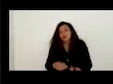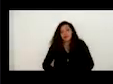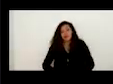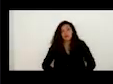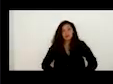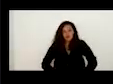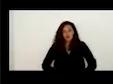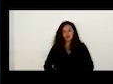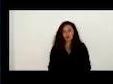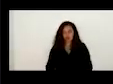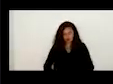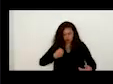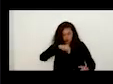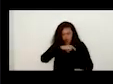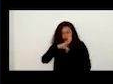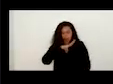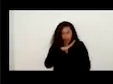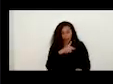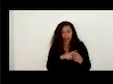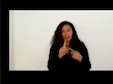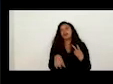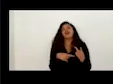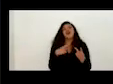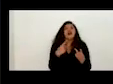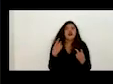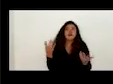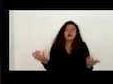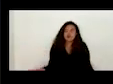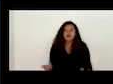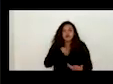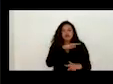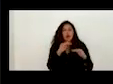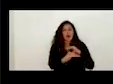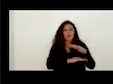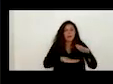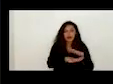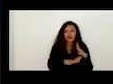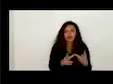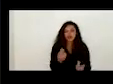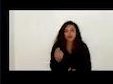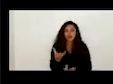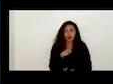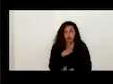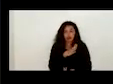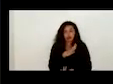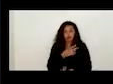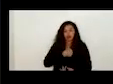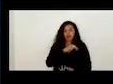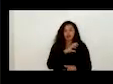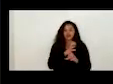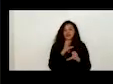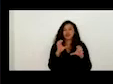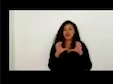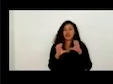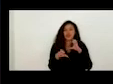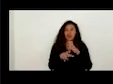acuerdo a lo que tengamos y de acuerdo a lo mínimo indispensable, vamos a tratar de ir dejando algunos conceptos